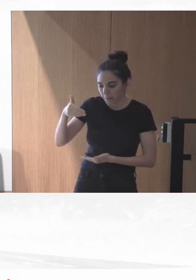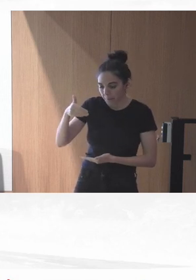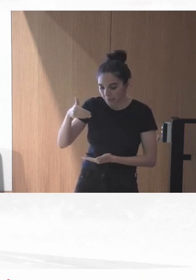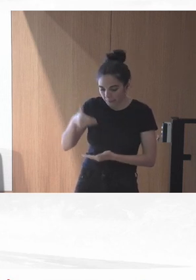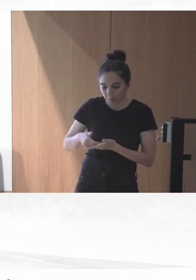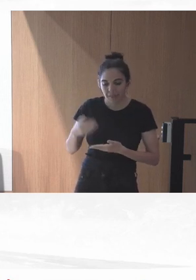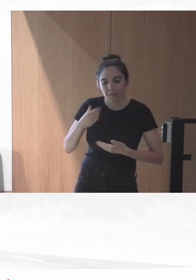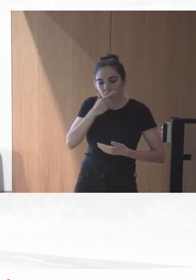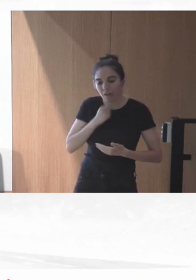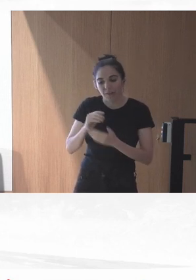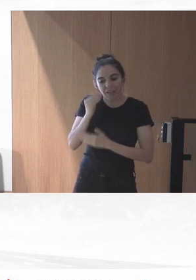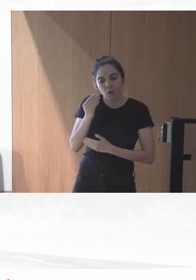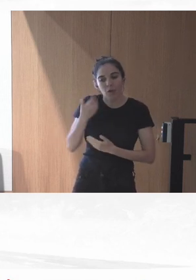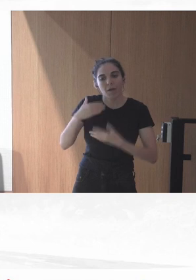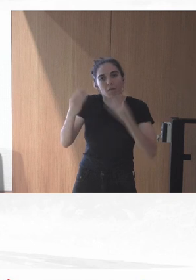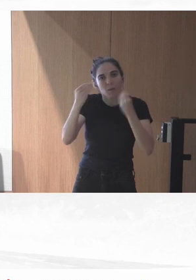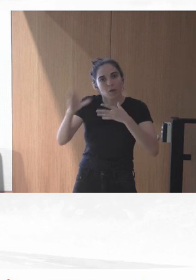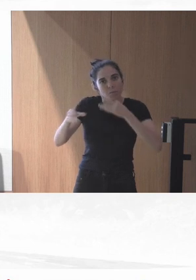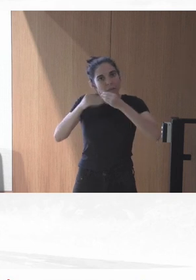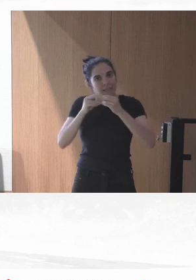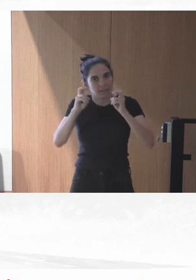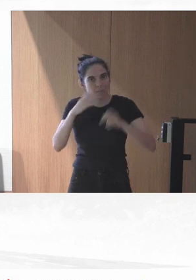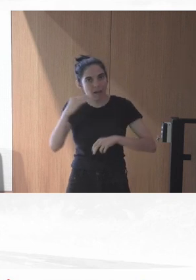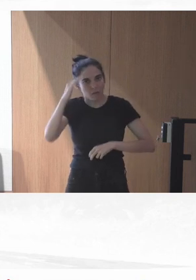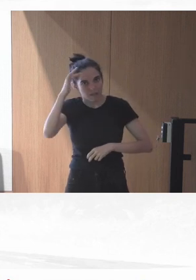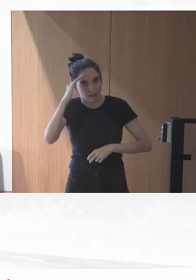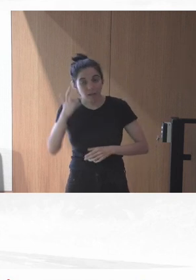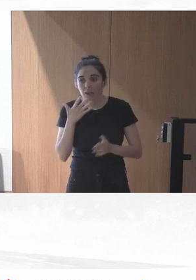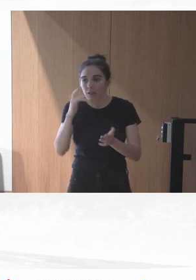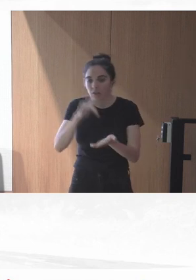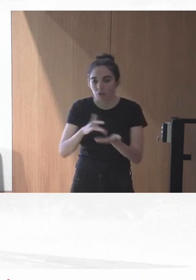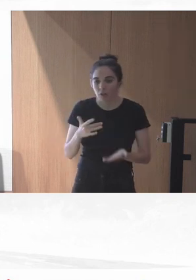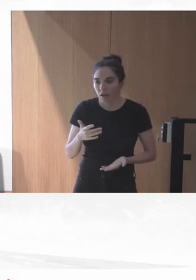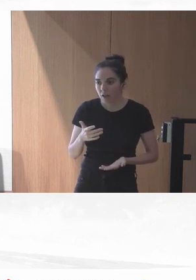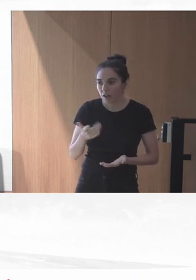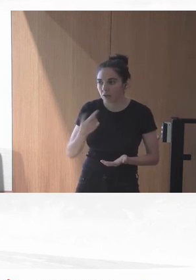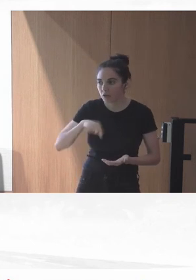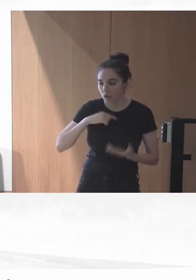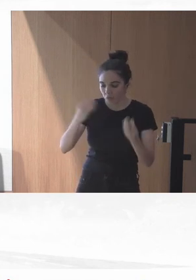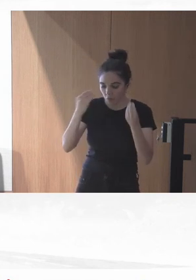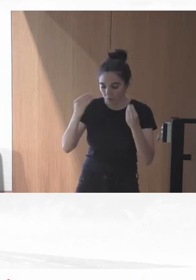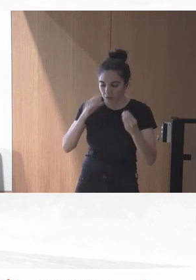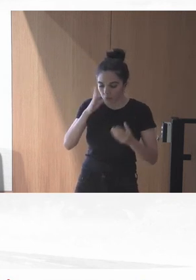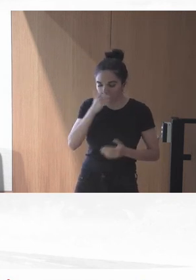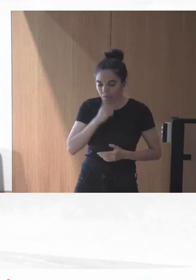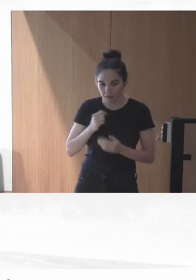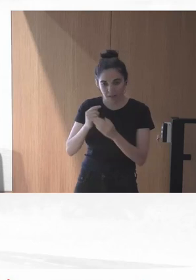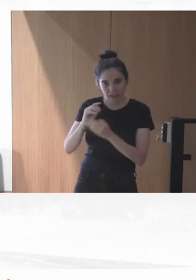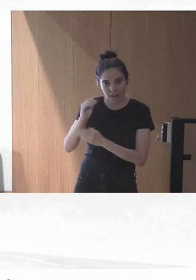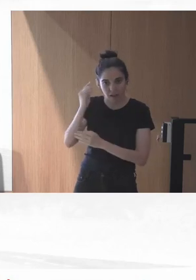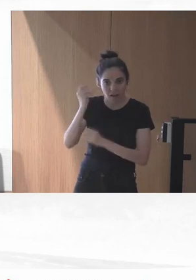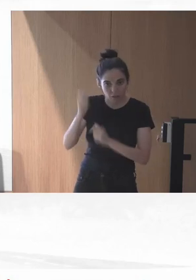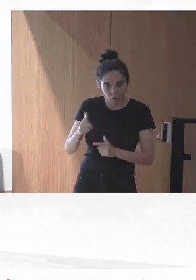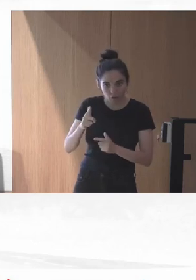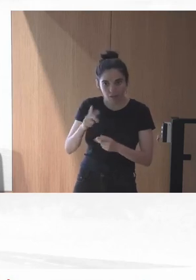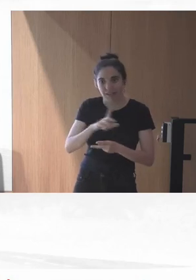menores. Los facilitadores tienen una formación como persona, tenemos una formación como personas facilitadoras, pero para trabajar con menores